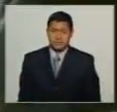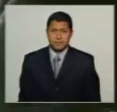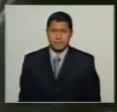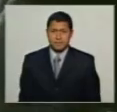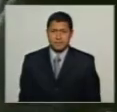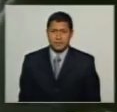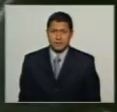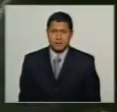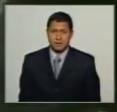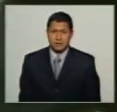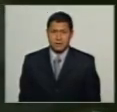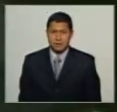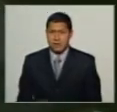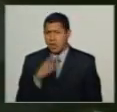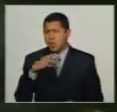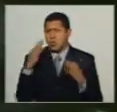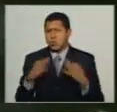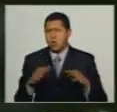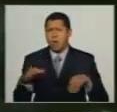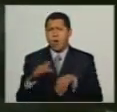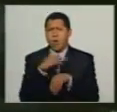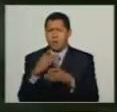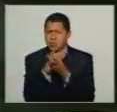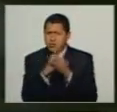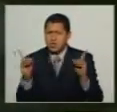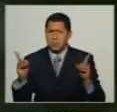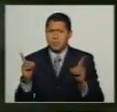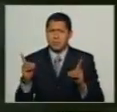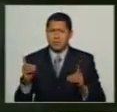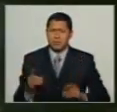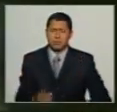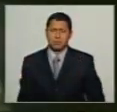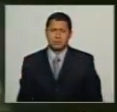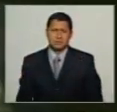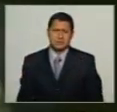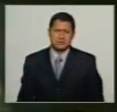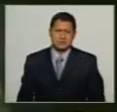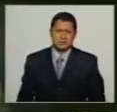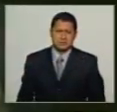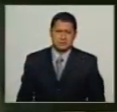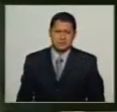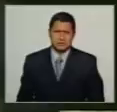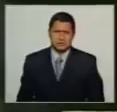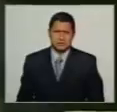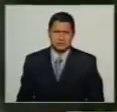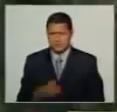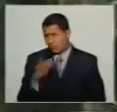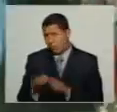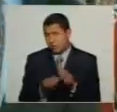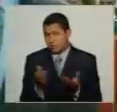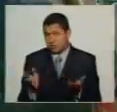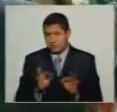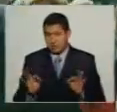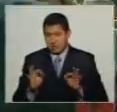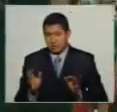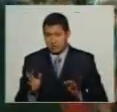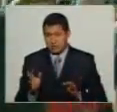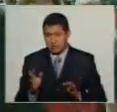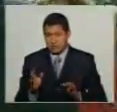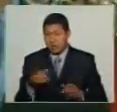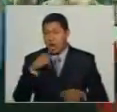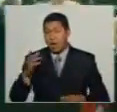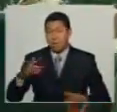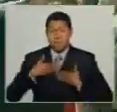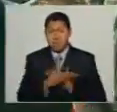Como es normal en un gobierno democrático, es decir, que llegue un momento en que por diversas razones la